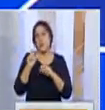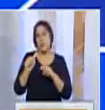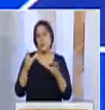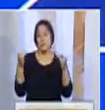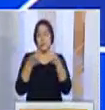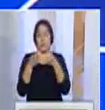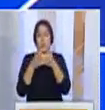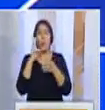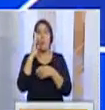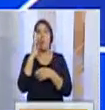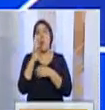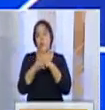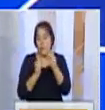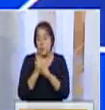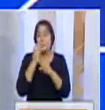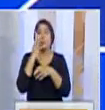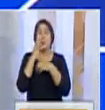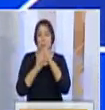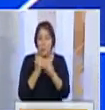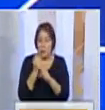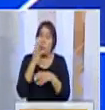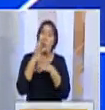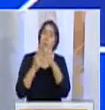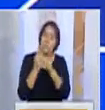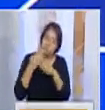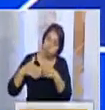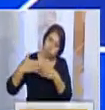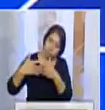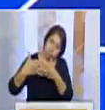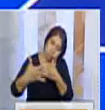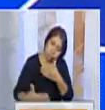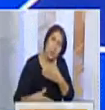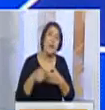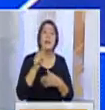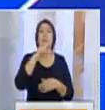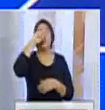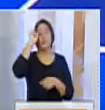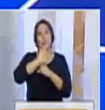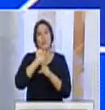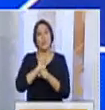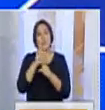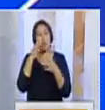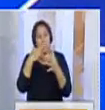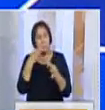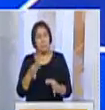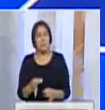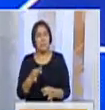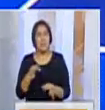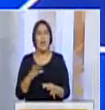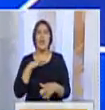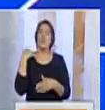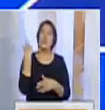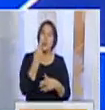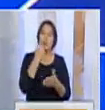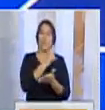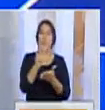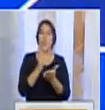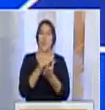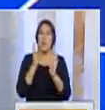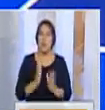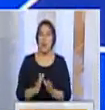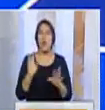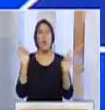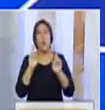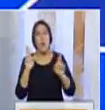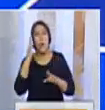Entonces, miren, destacar su trabajo, agradecérselos, y realmente a todos los guatemaltecos, ojalá que mañana los reconozcan y